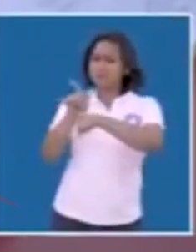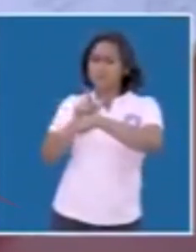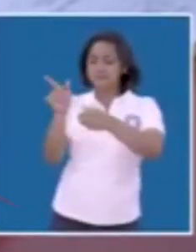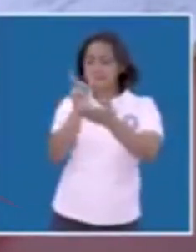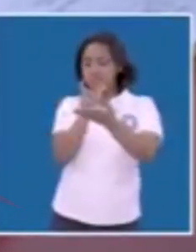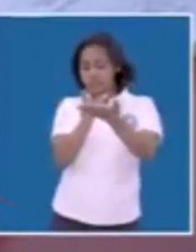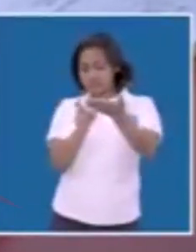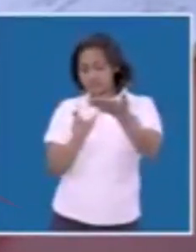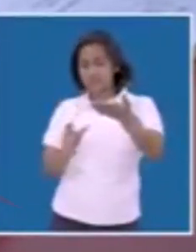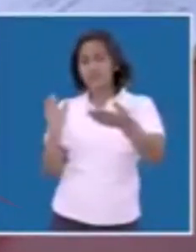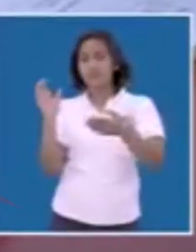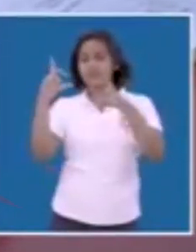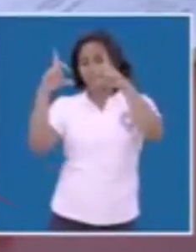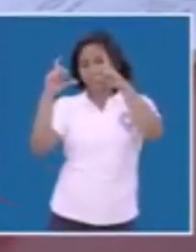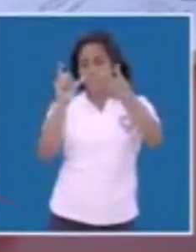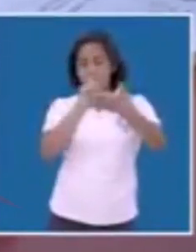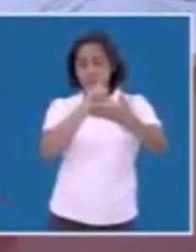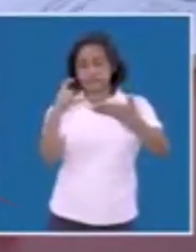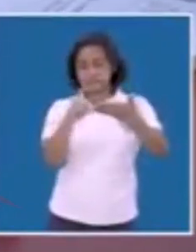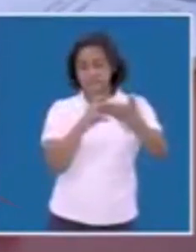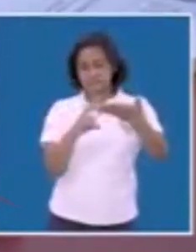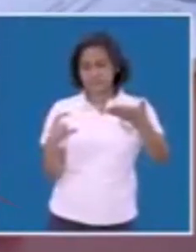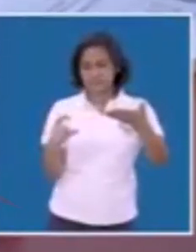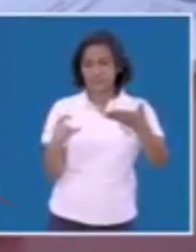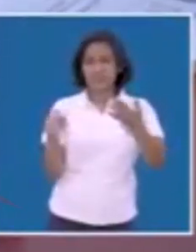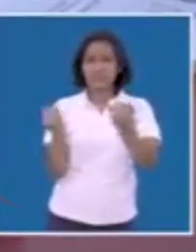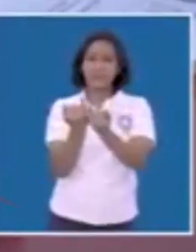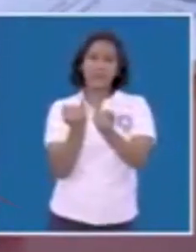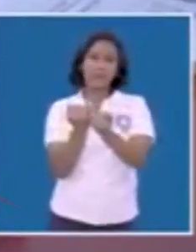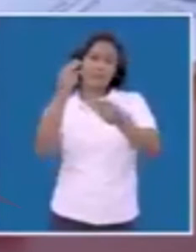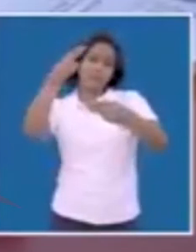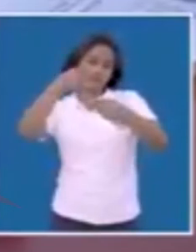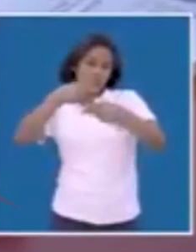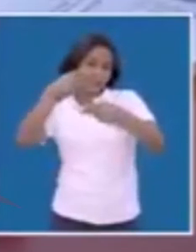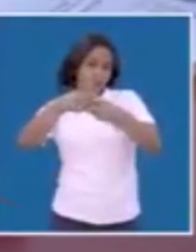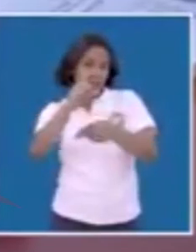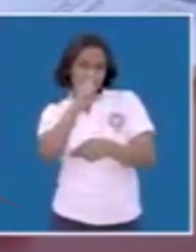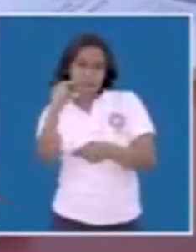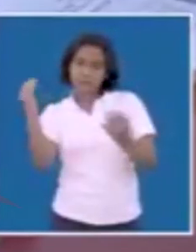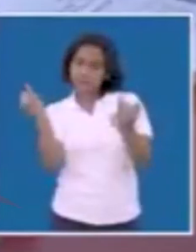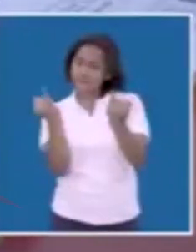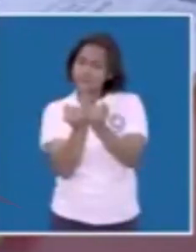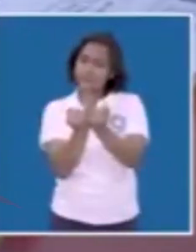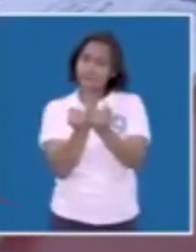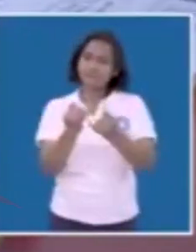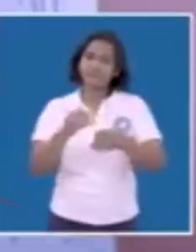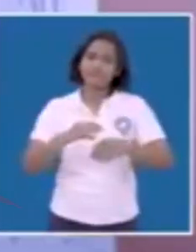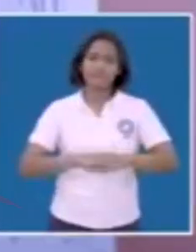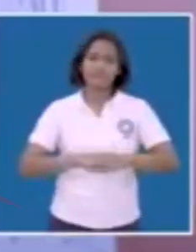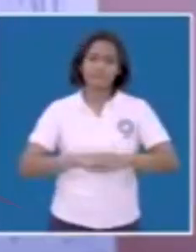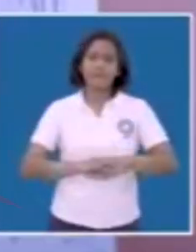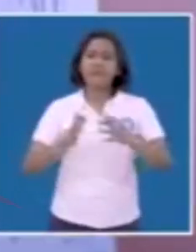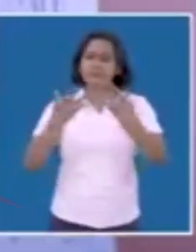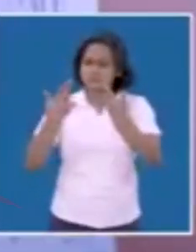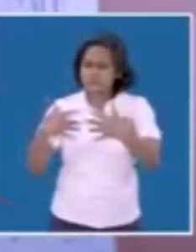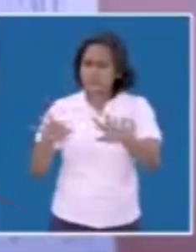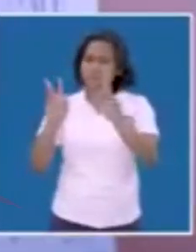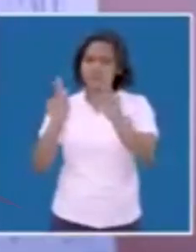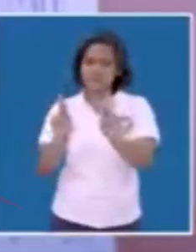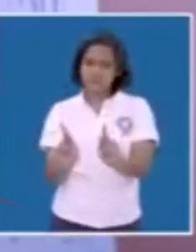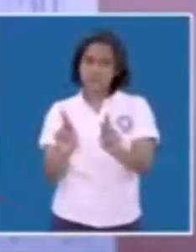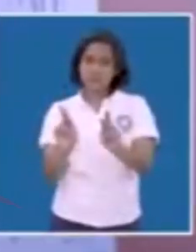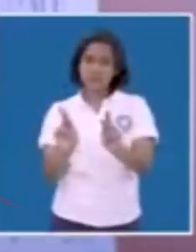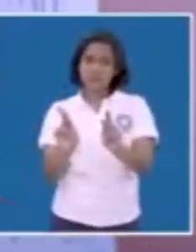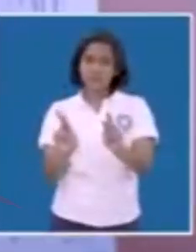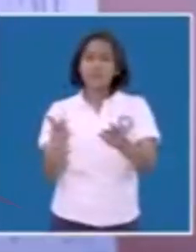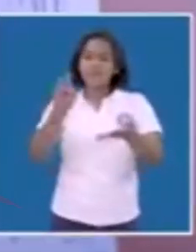presidenta sus presidentes 13 mil 459 personas más 13 mil 459 suplentes en